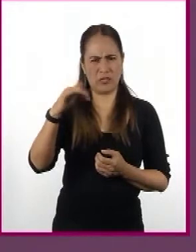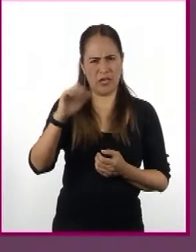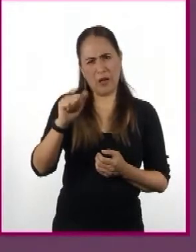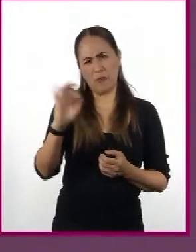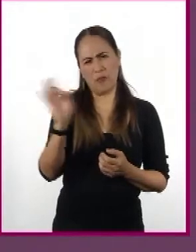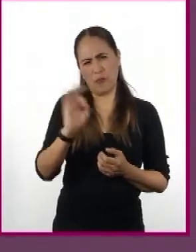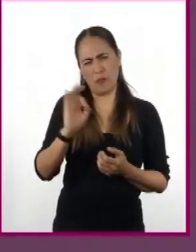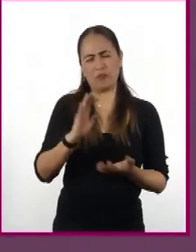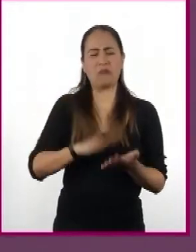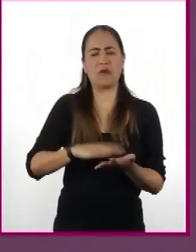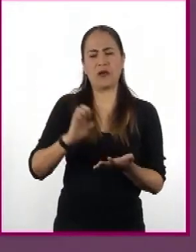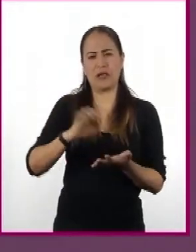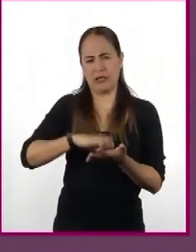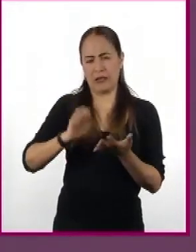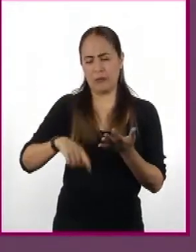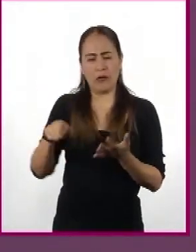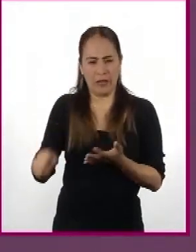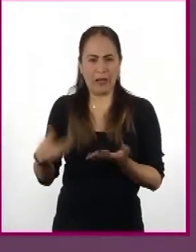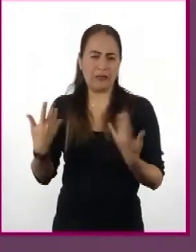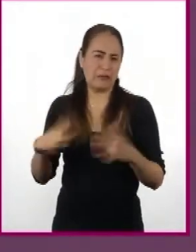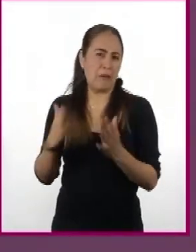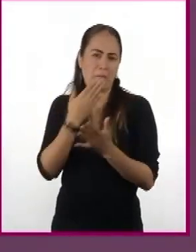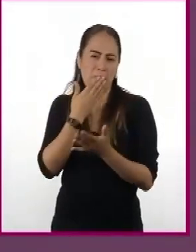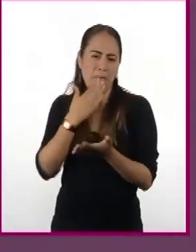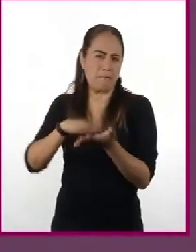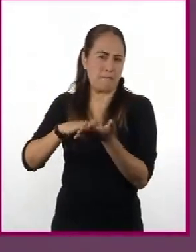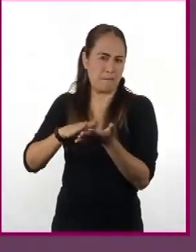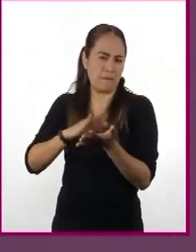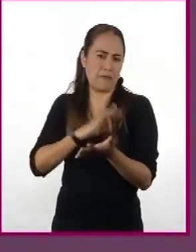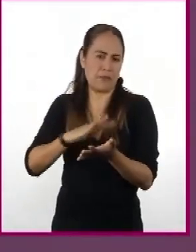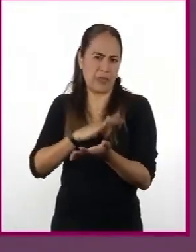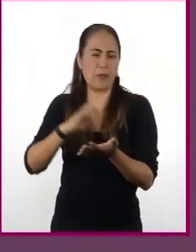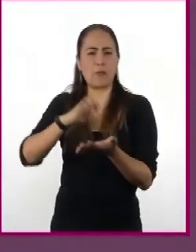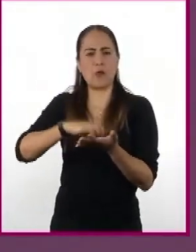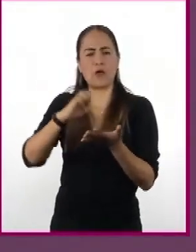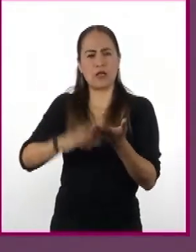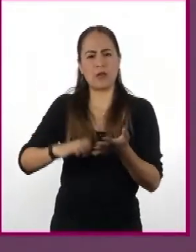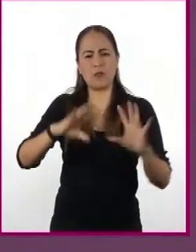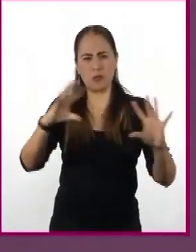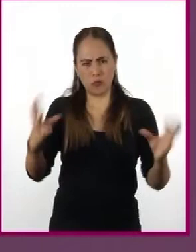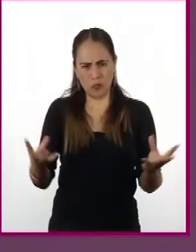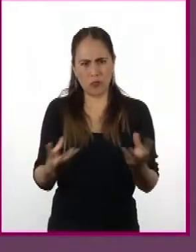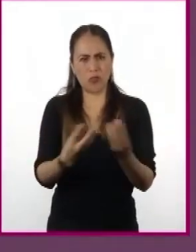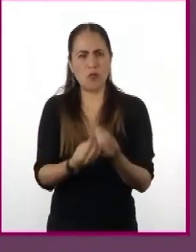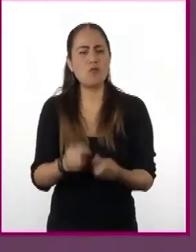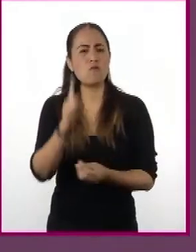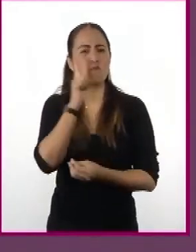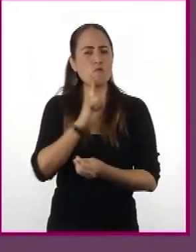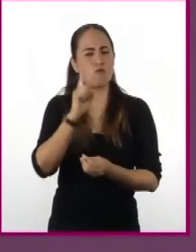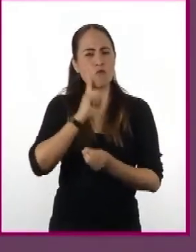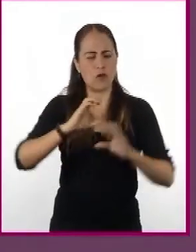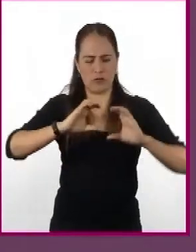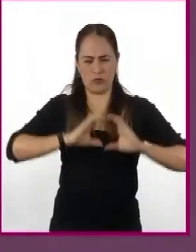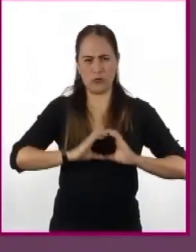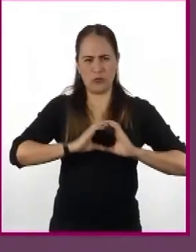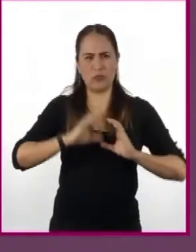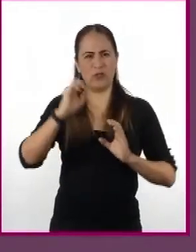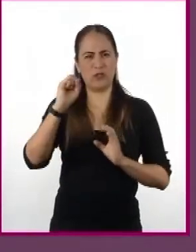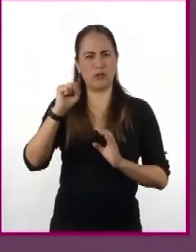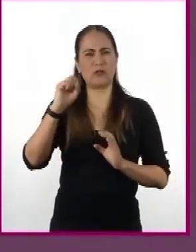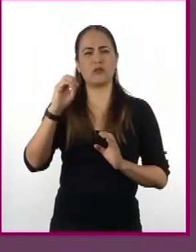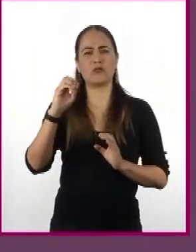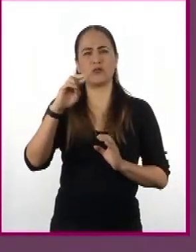para el autor. Por ejemplo, hay varias antologías con textos de la 10ª musa, Sor Juana Inés de la